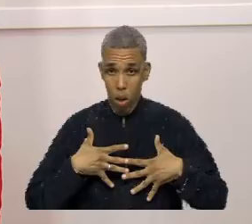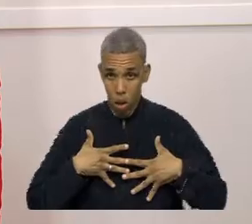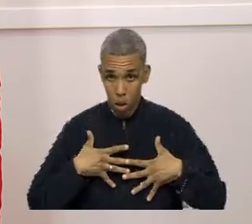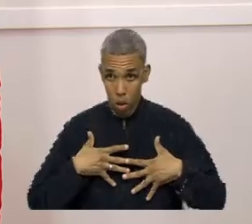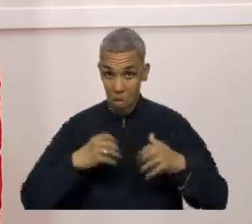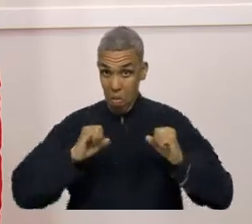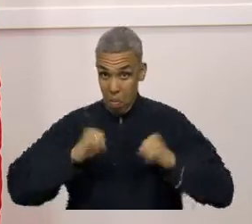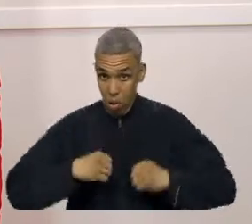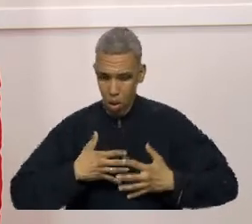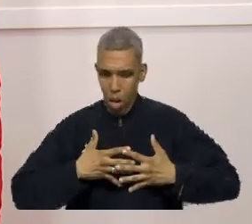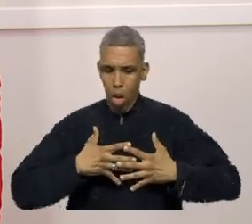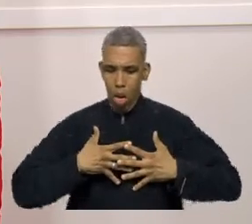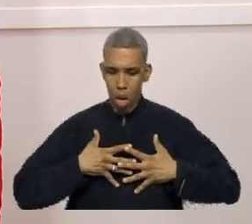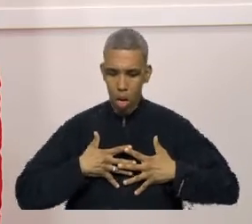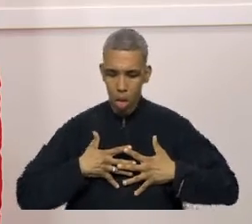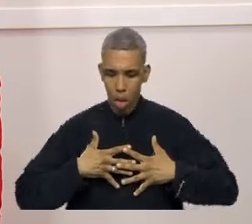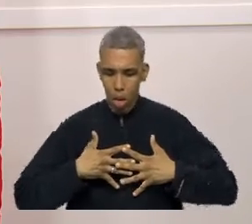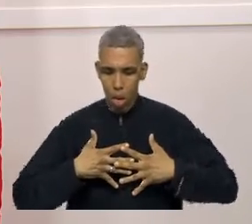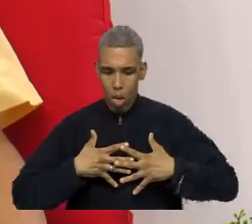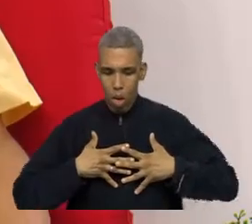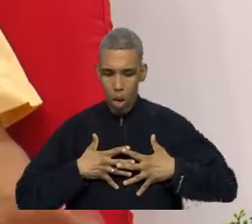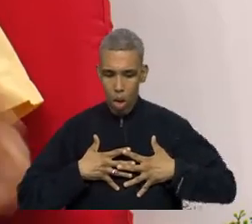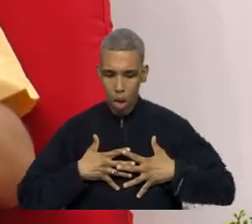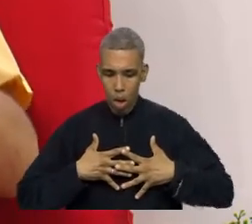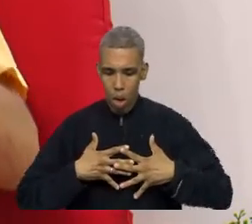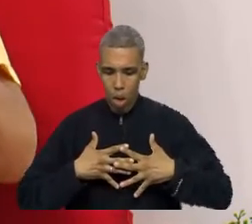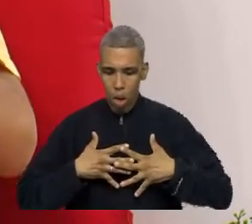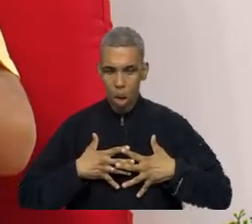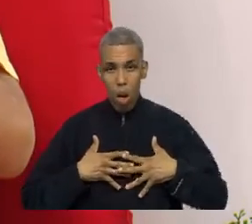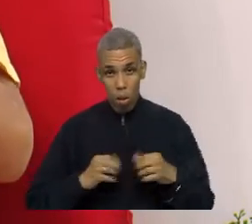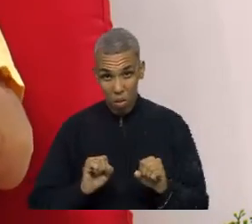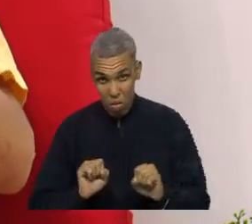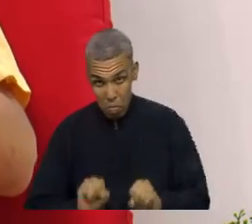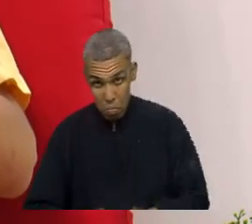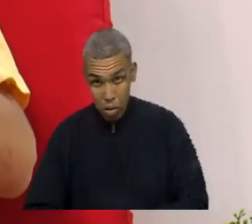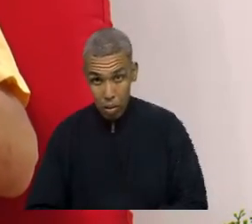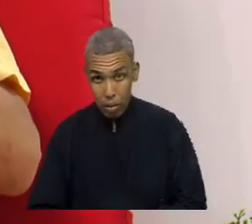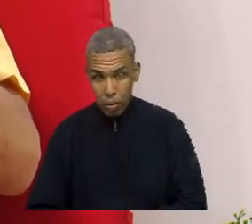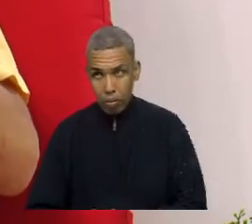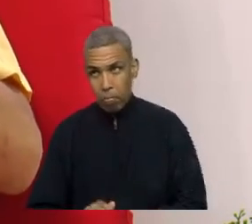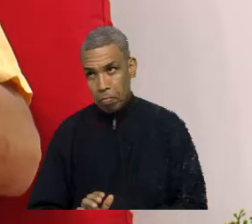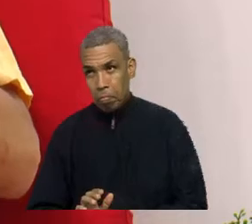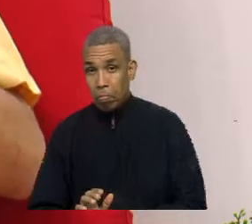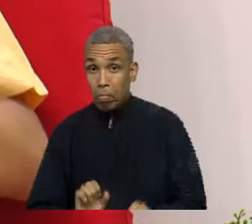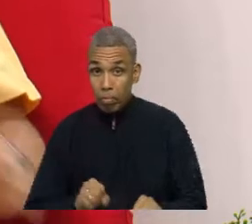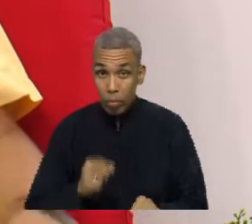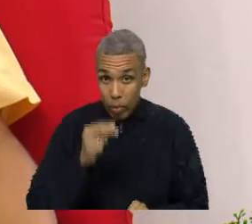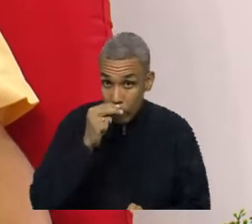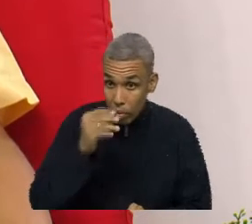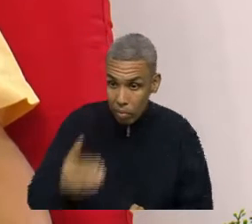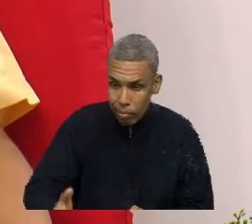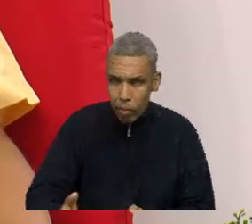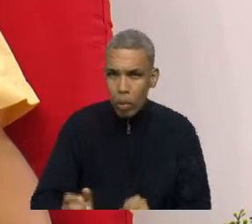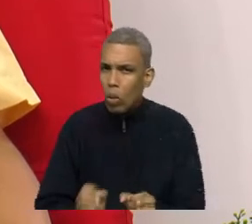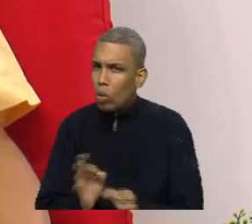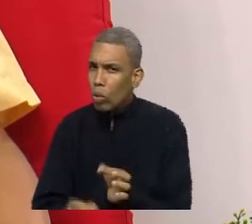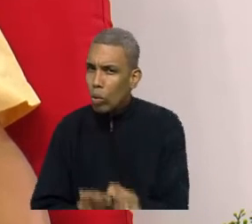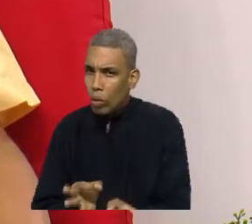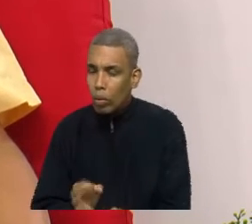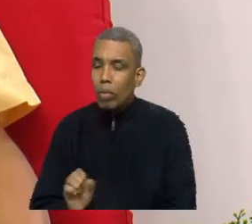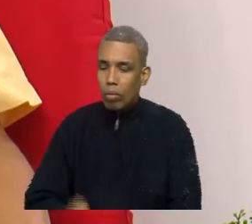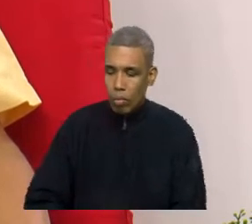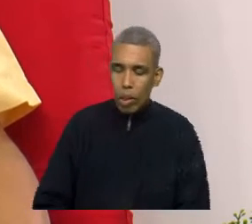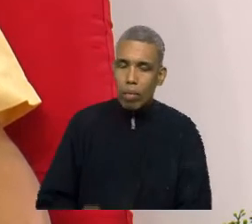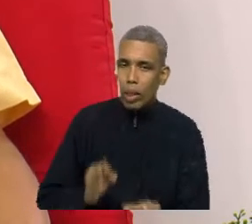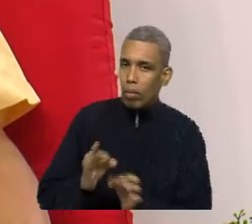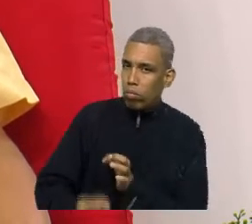la prevención del asma, doctor? De hecho que sí. Bueno, uno es evitar exponer al niño a factores que puedan